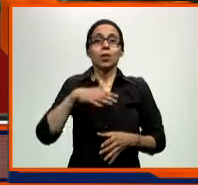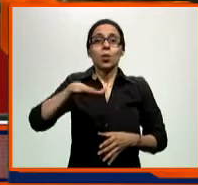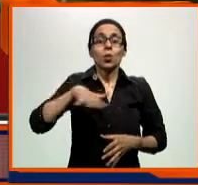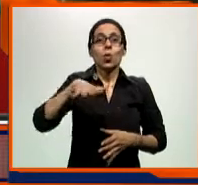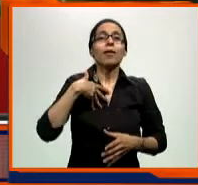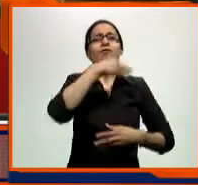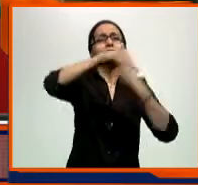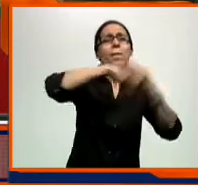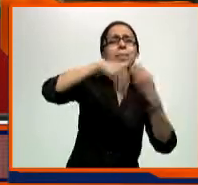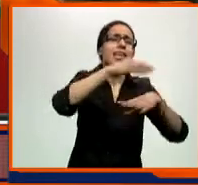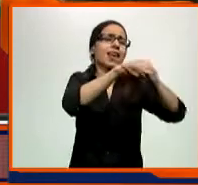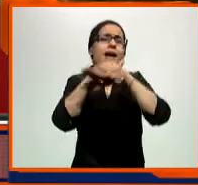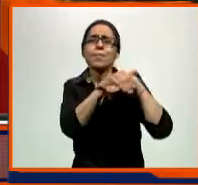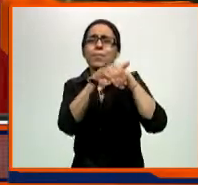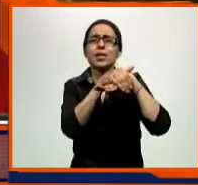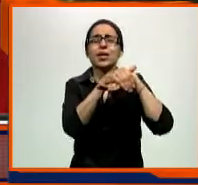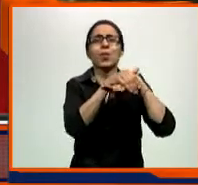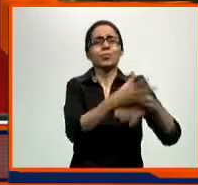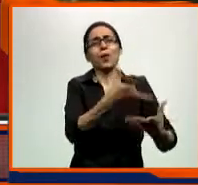estar nuestras familias, nuestros amigos.